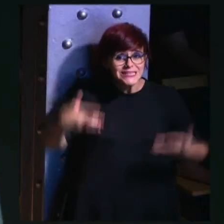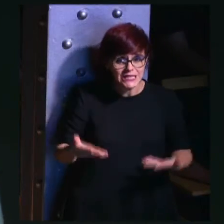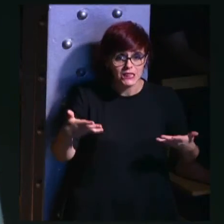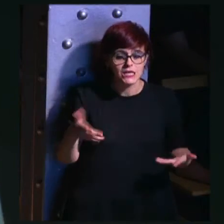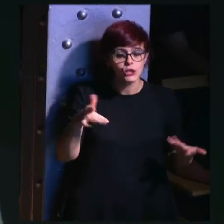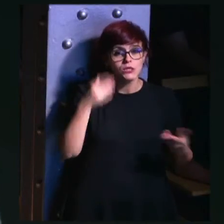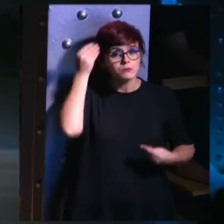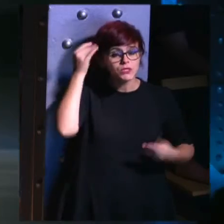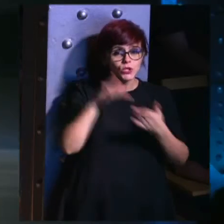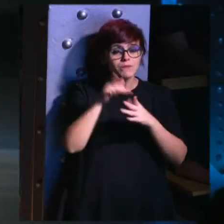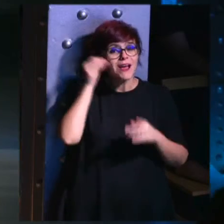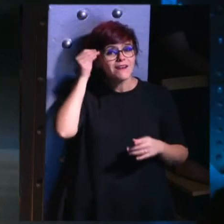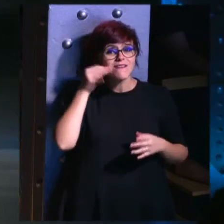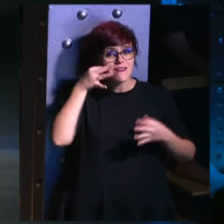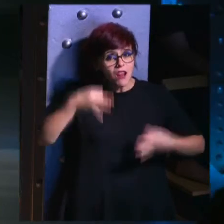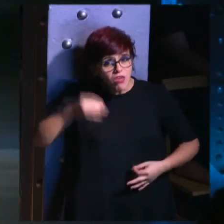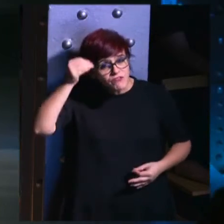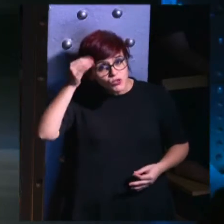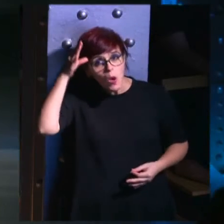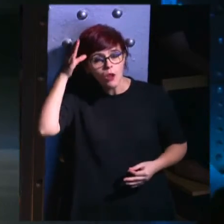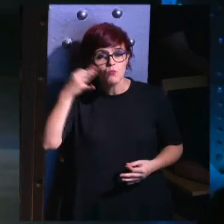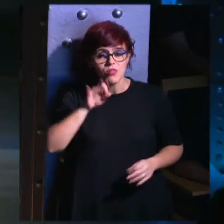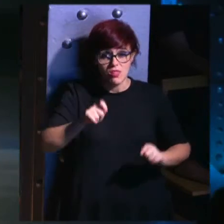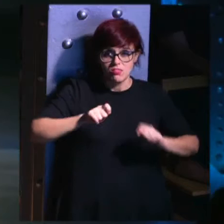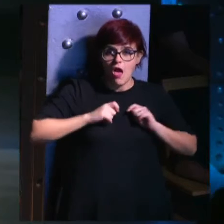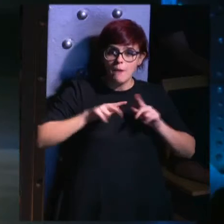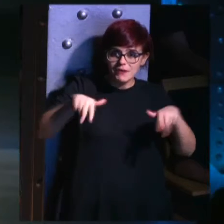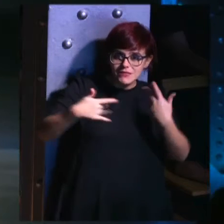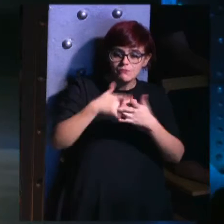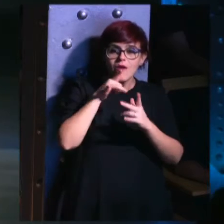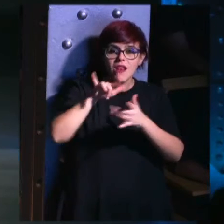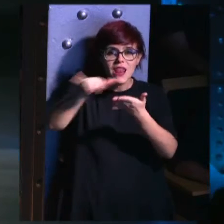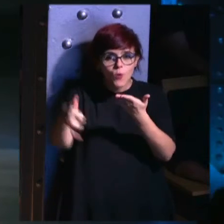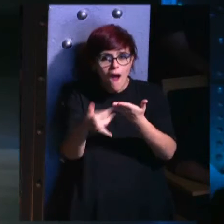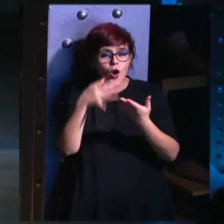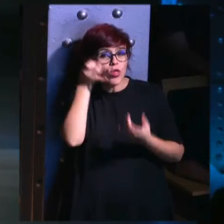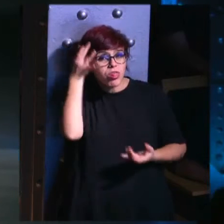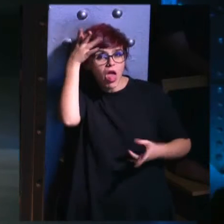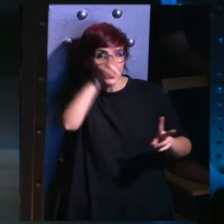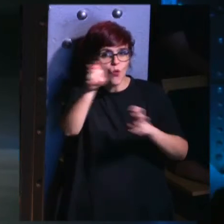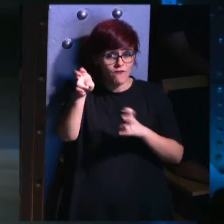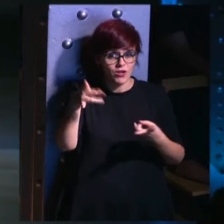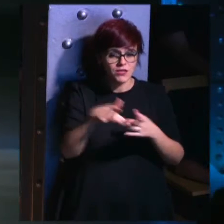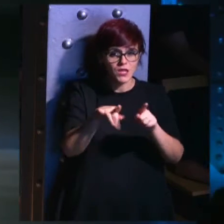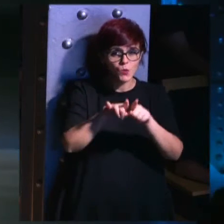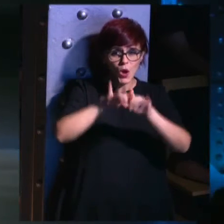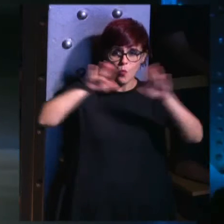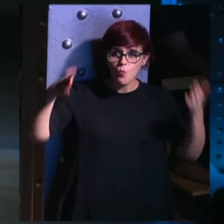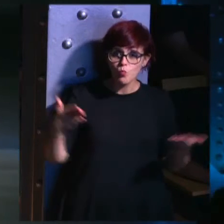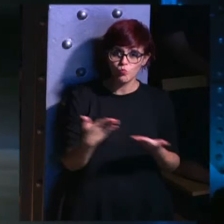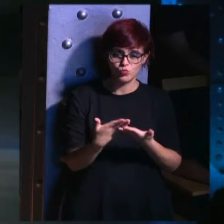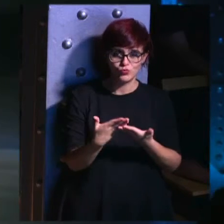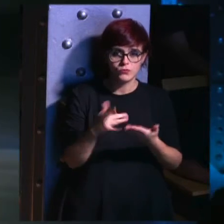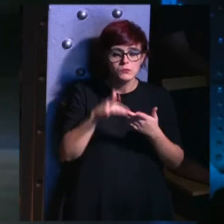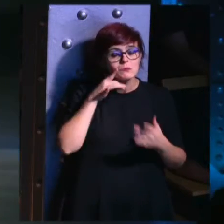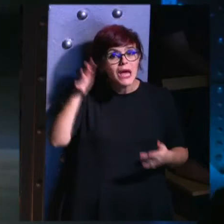forma la realidad virtual nos va a permitir crear nuevos lenguajes y nuevas ideas. Nos va a permitir crear mundos que podemos